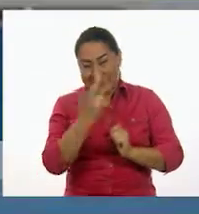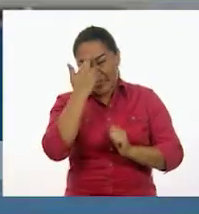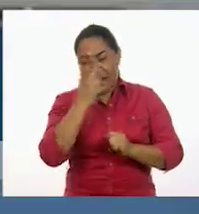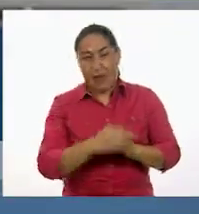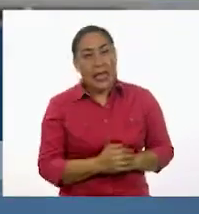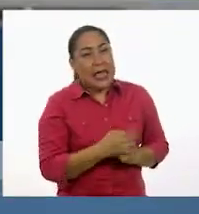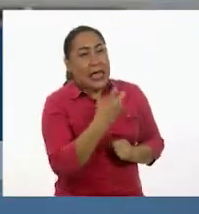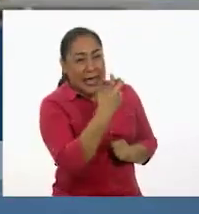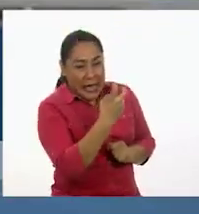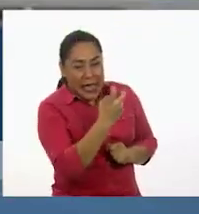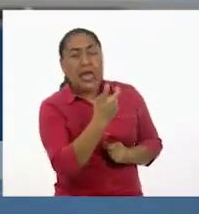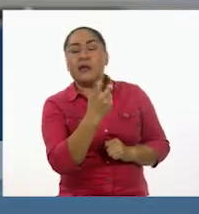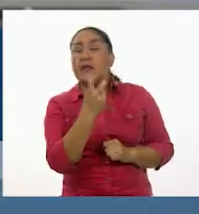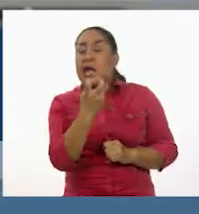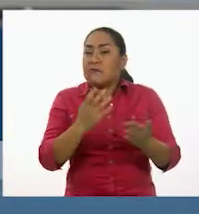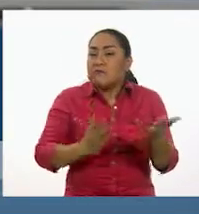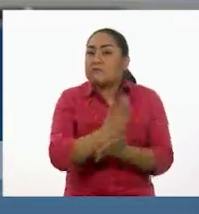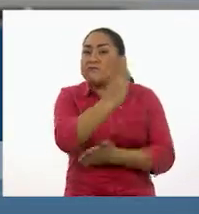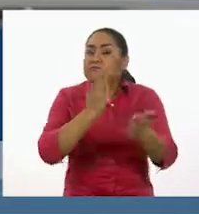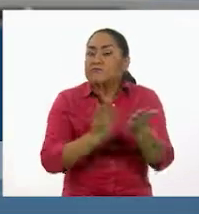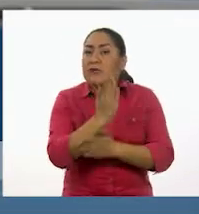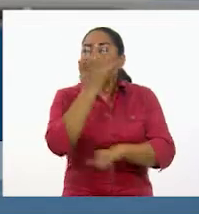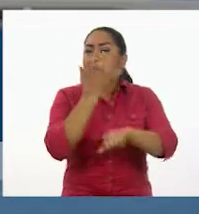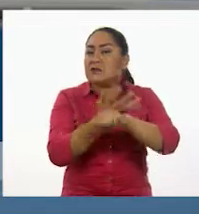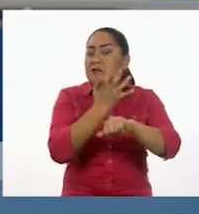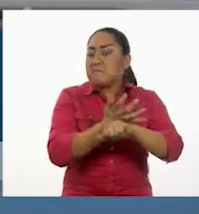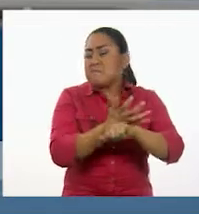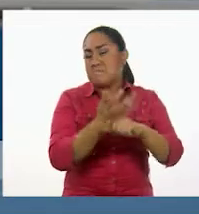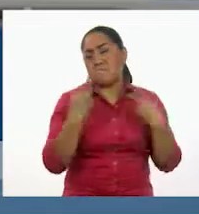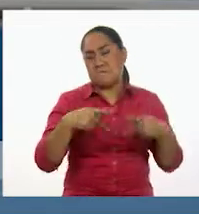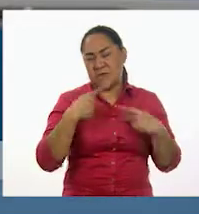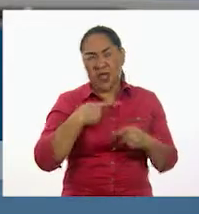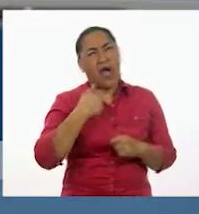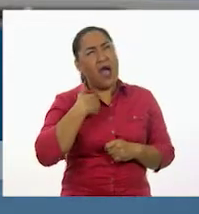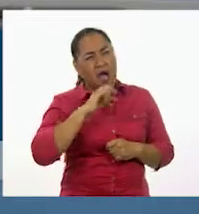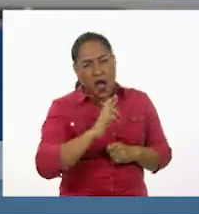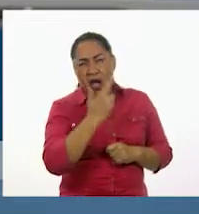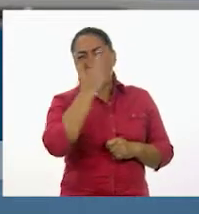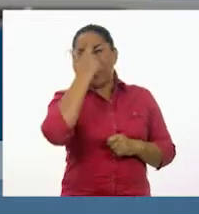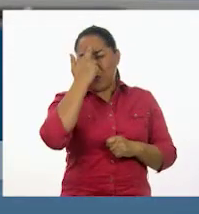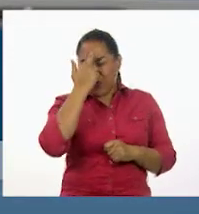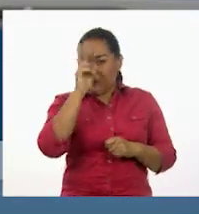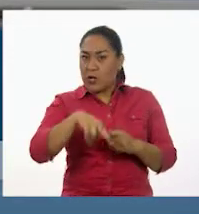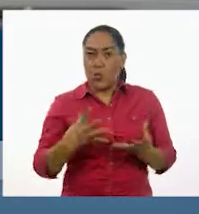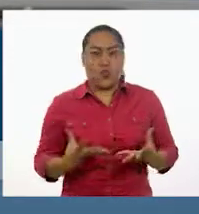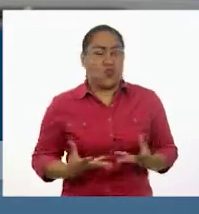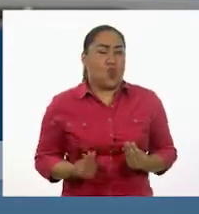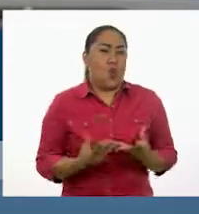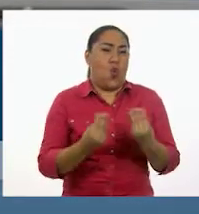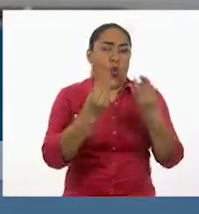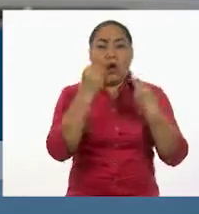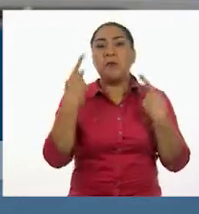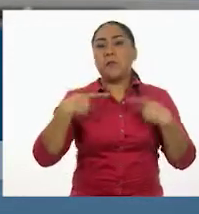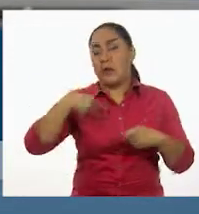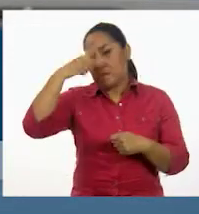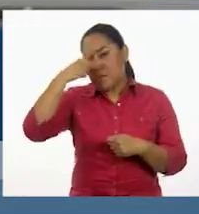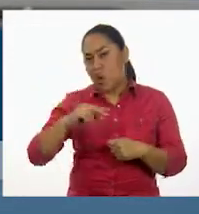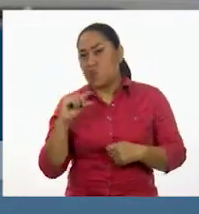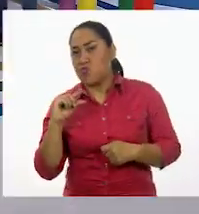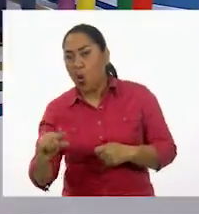por ahí empezaron a pasar montones de colonos estadounidenses. Me acuerdo que hubo un momento en que eran muchos más que los